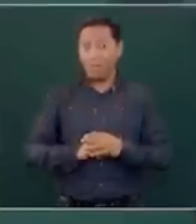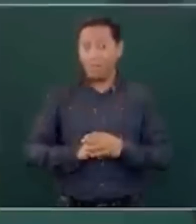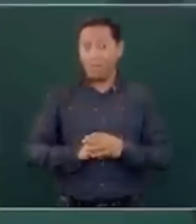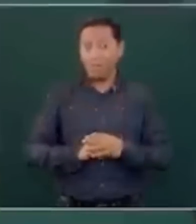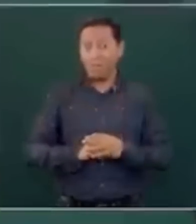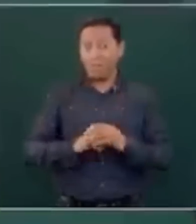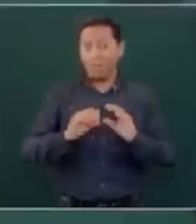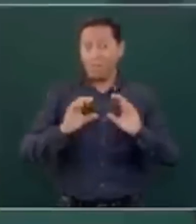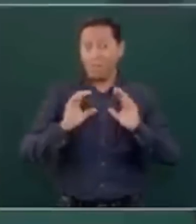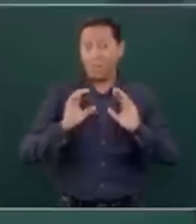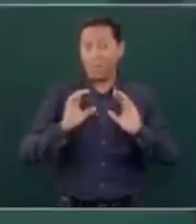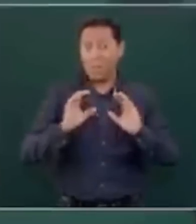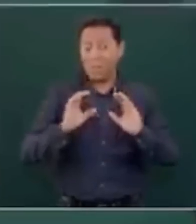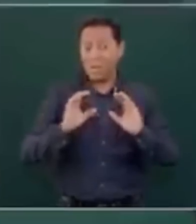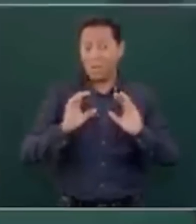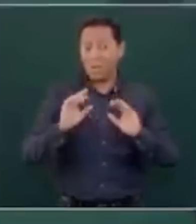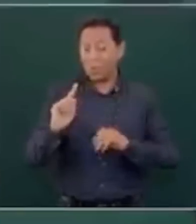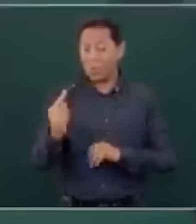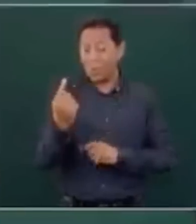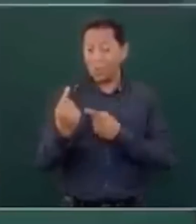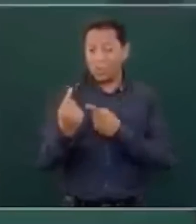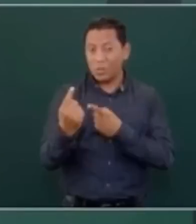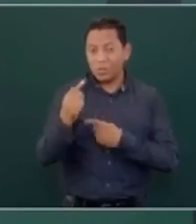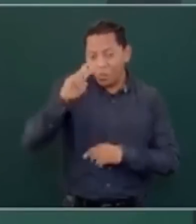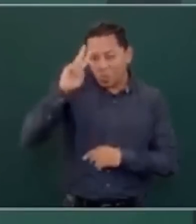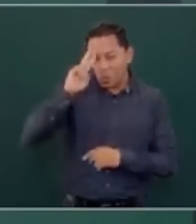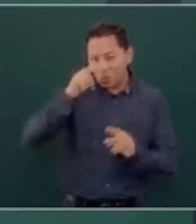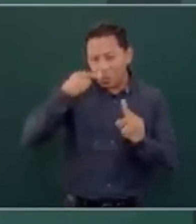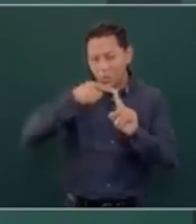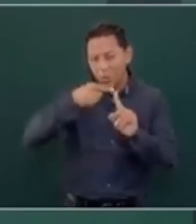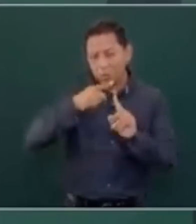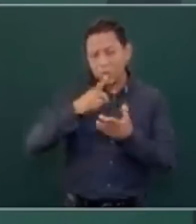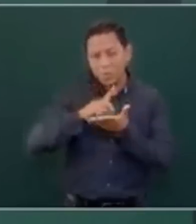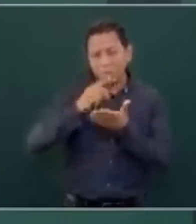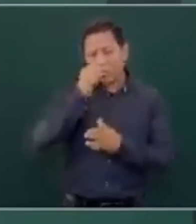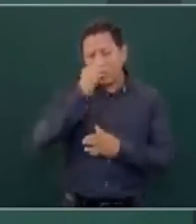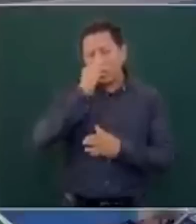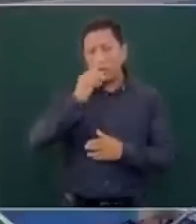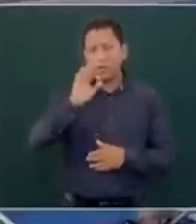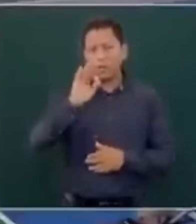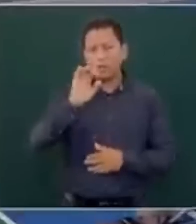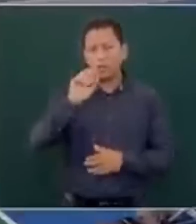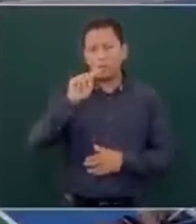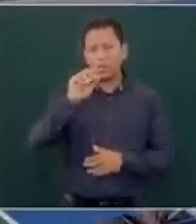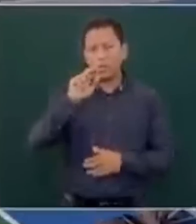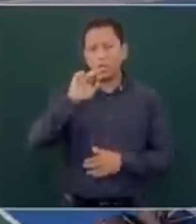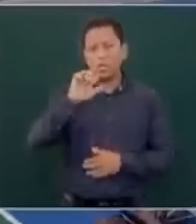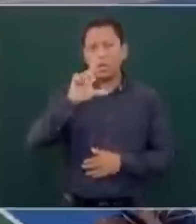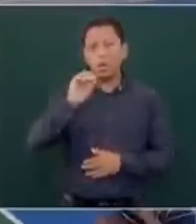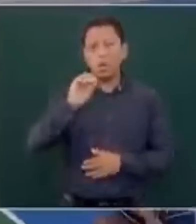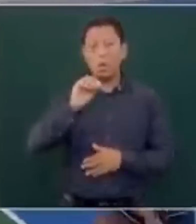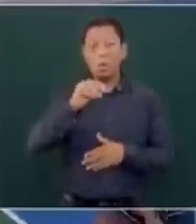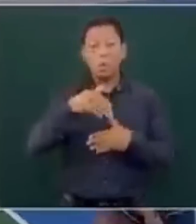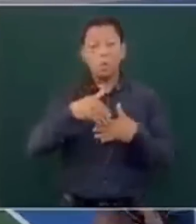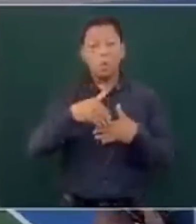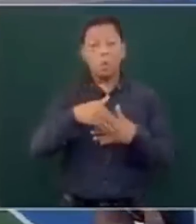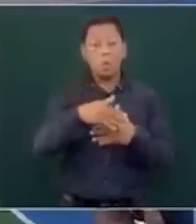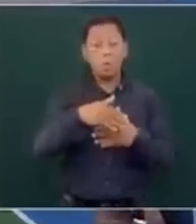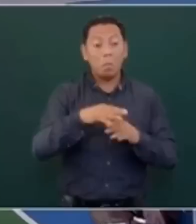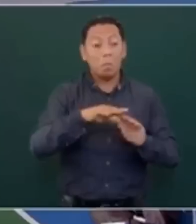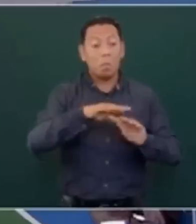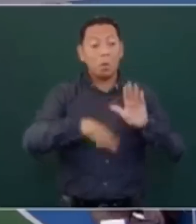el que tiene adicción al fentanilo se puede morir en 6 meses.